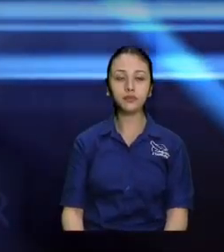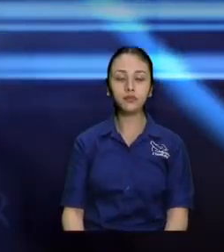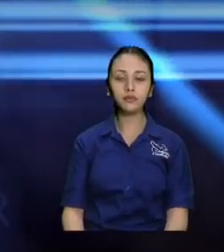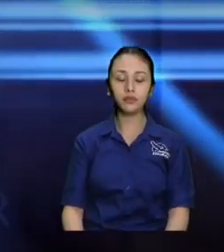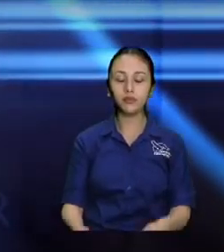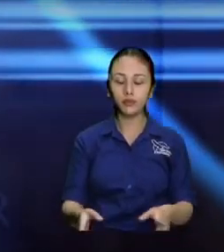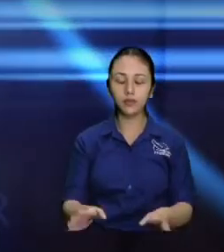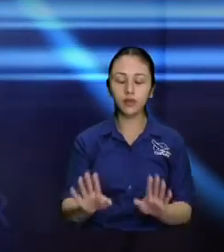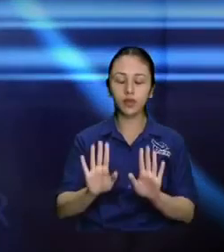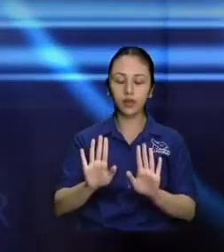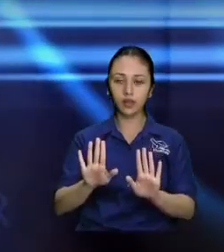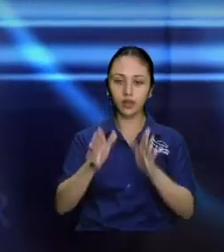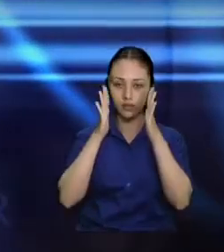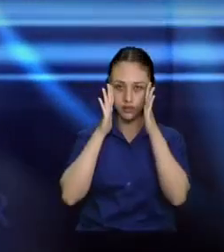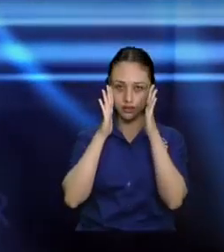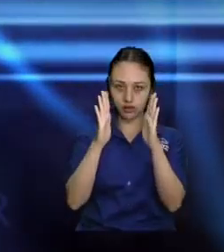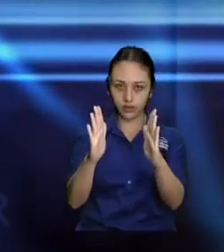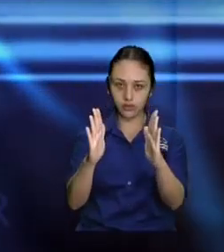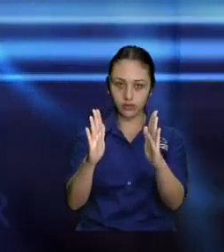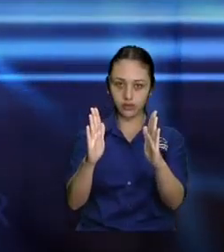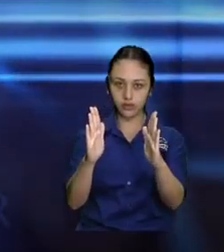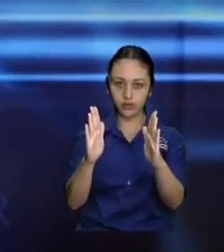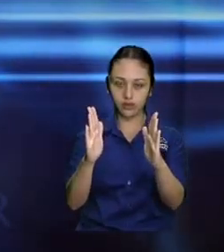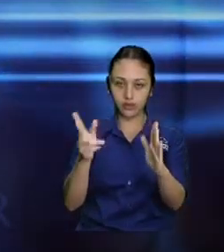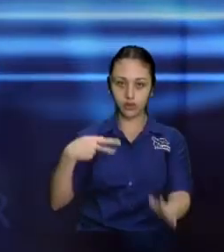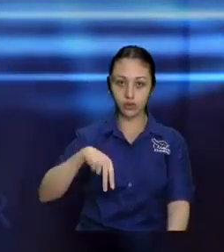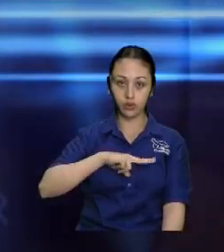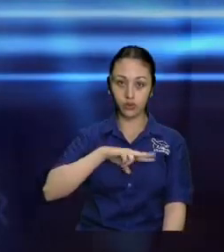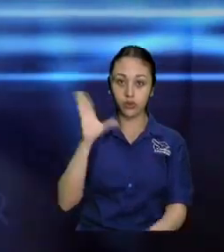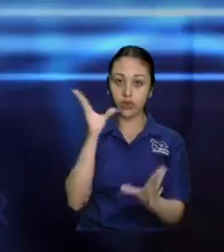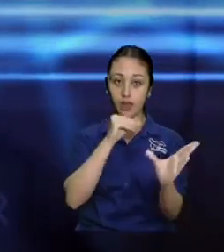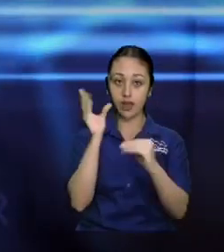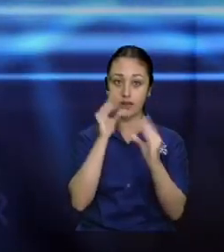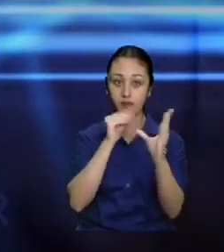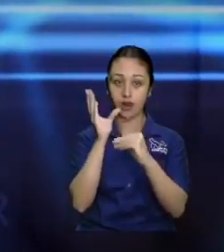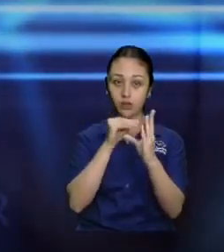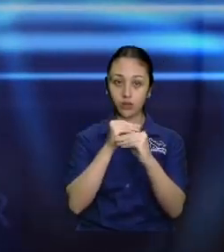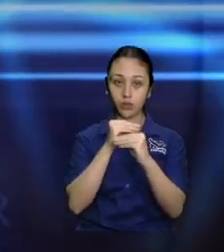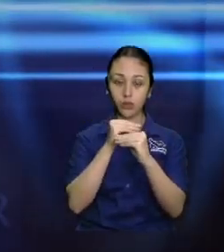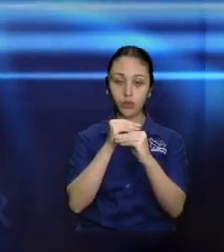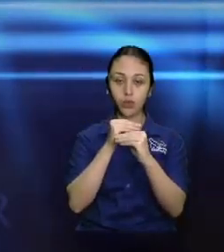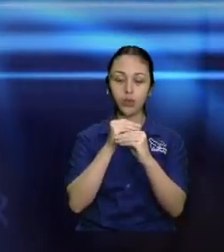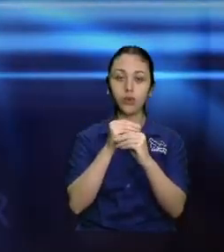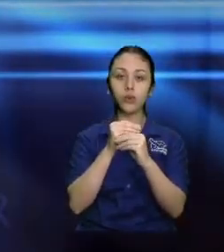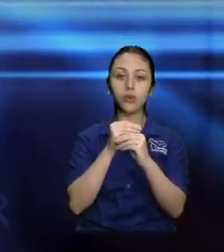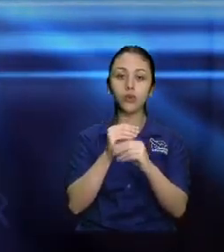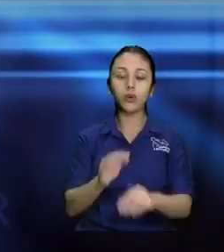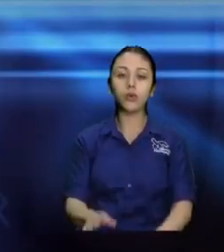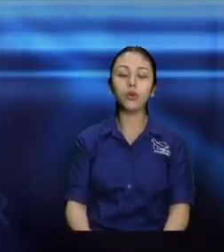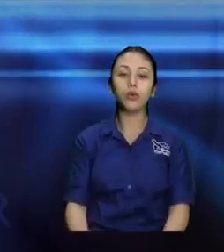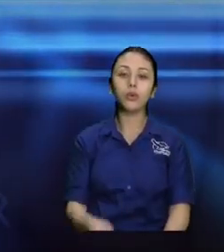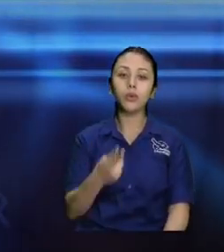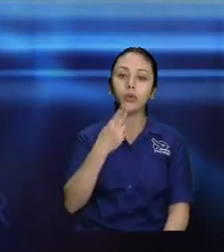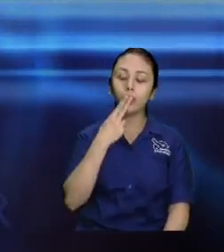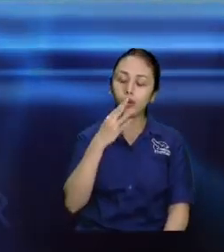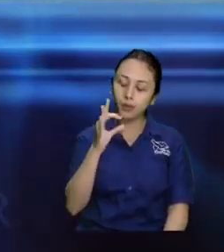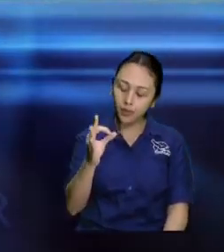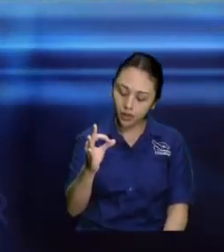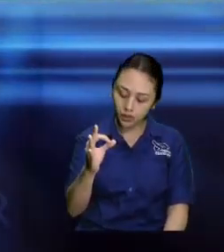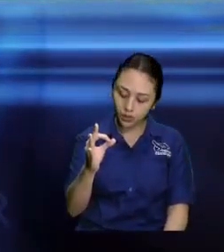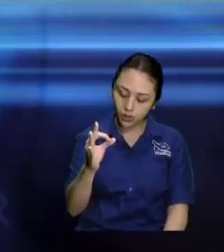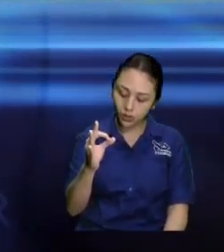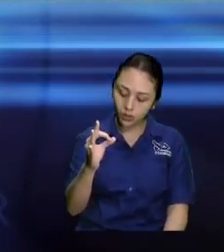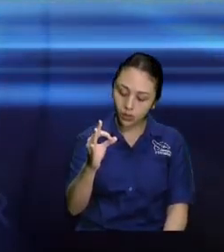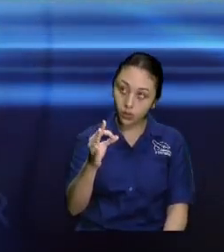pecado. Pero el punto central para lo que estamos conversando en este momento es que hermano, a nosotros nos